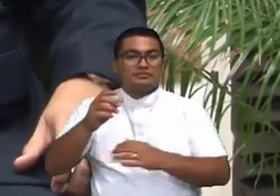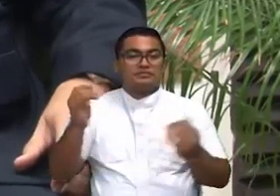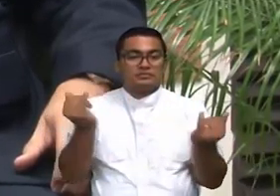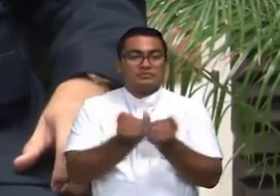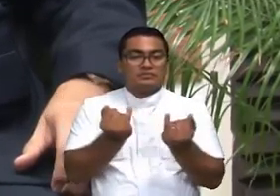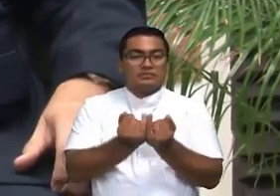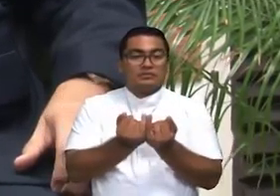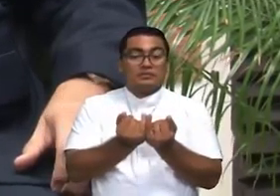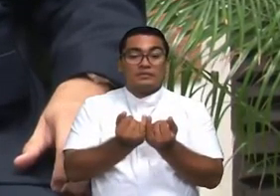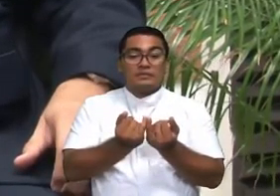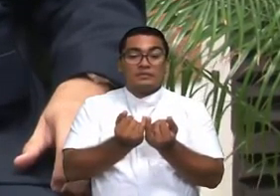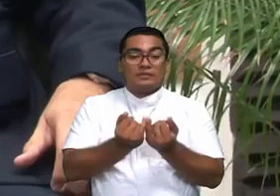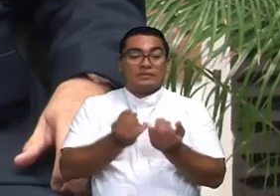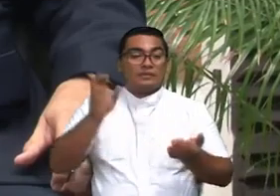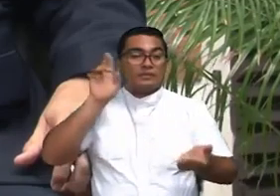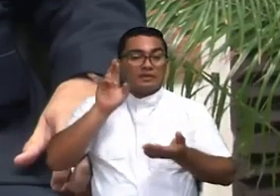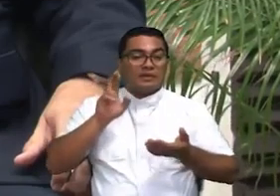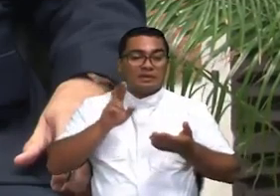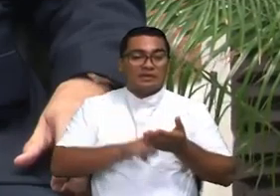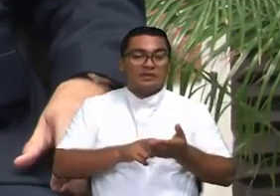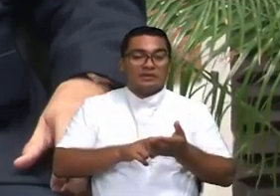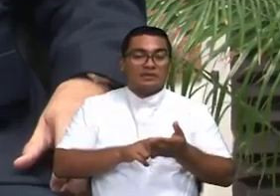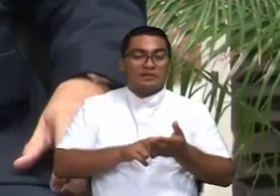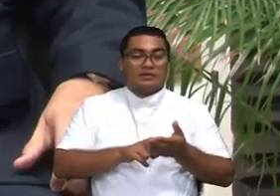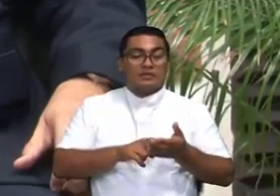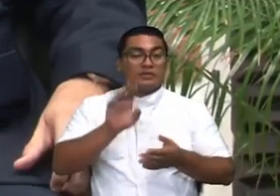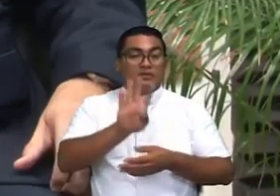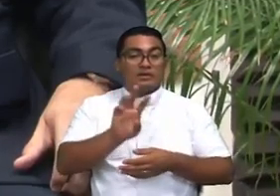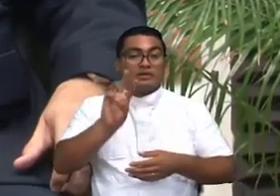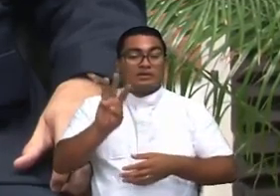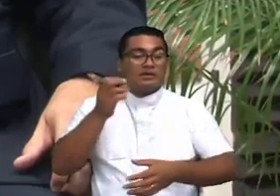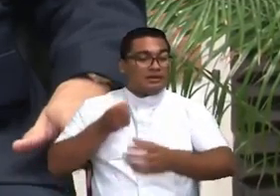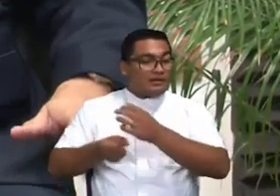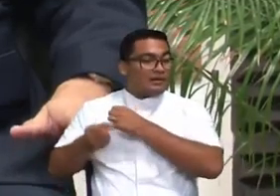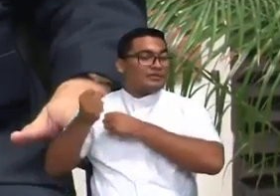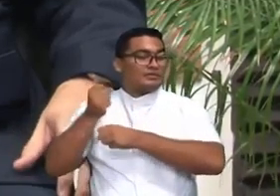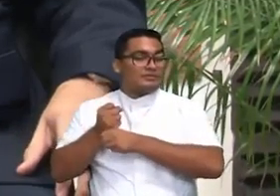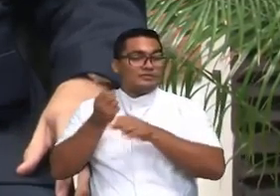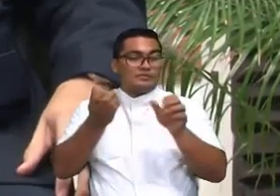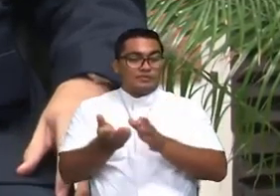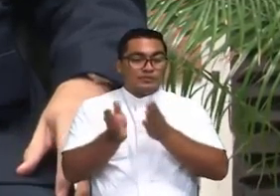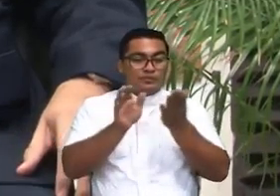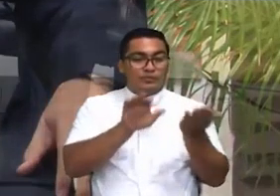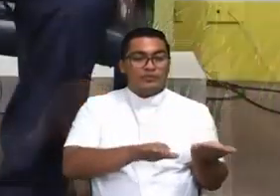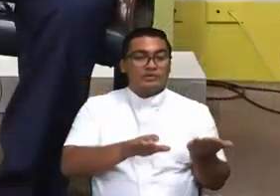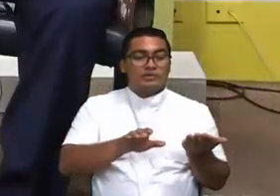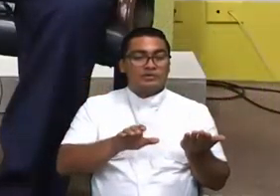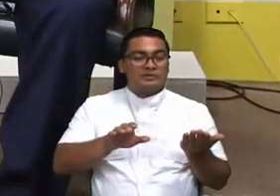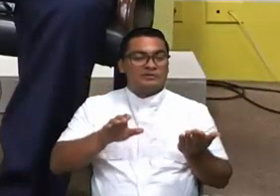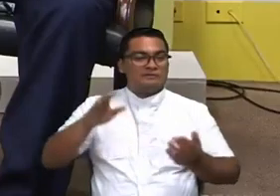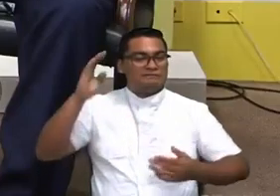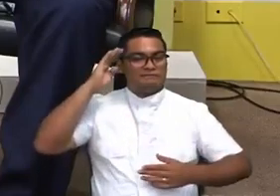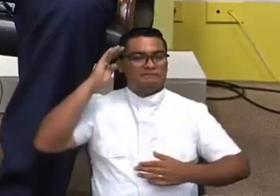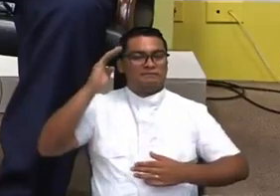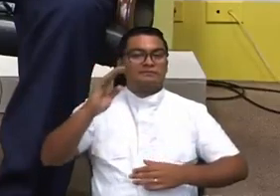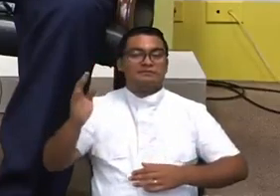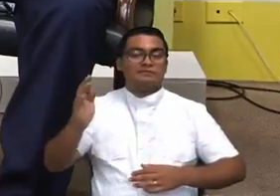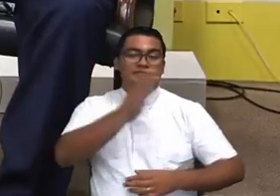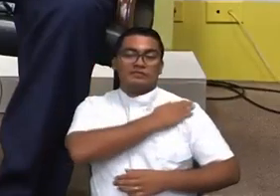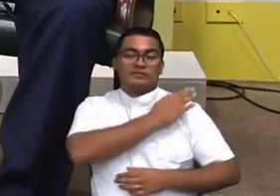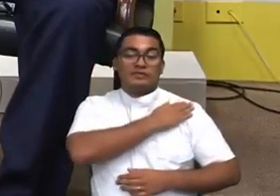el nacimiento. El paso a la inmortalidad. El paso a la inmortalidad. 43 años. 43 años del paso de la inmortalidad del comandante fundador del Frente